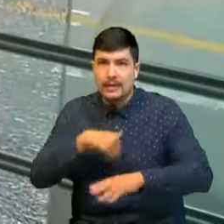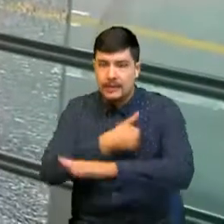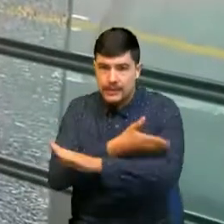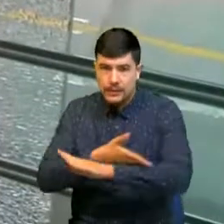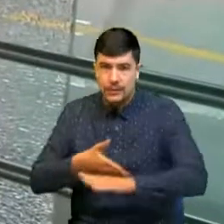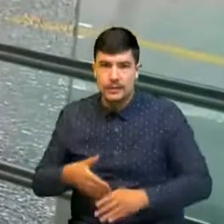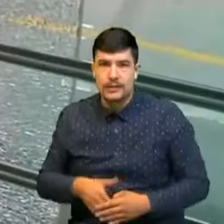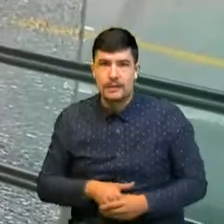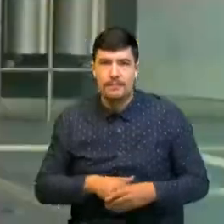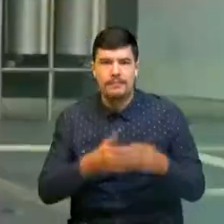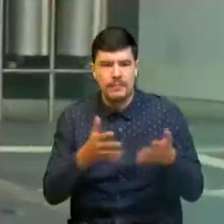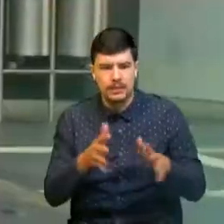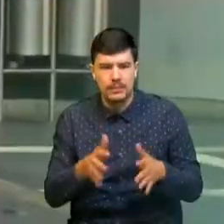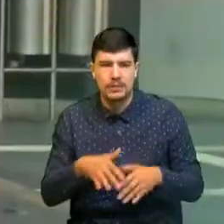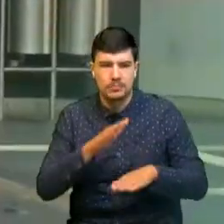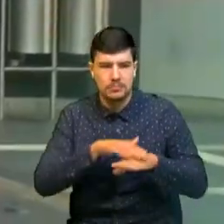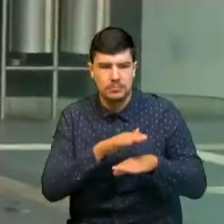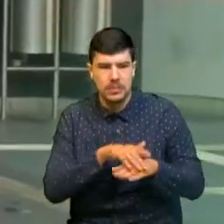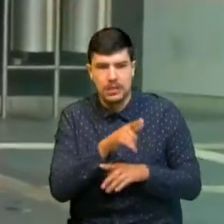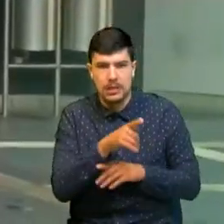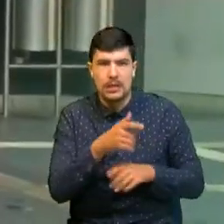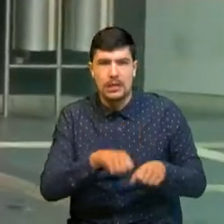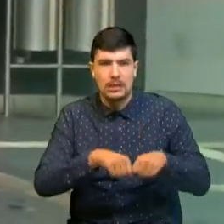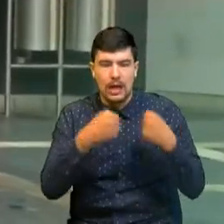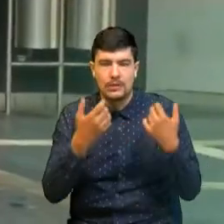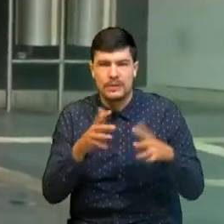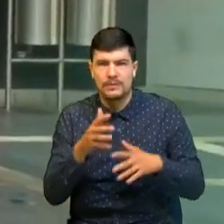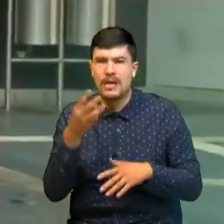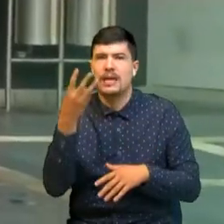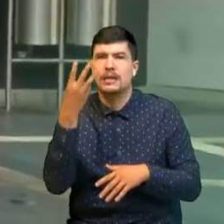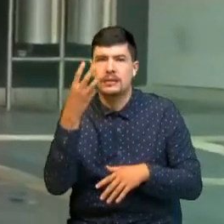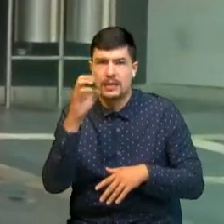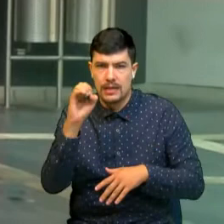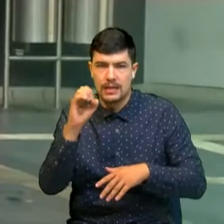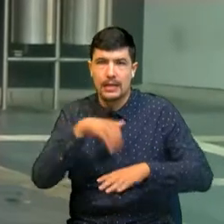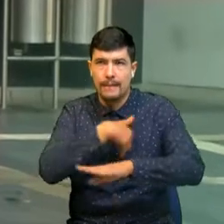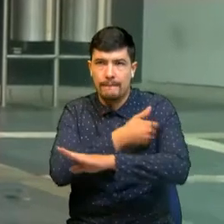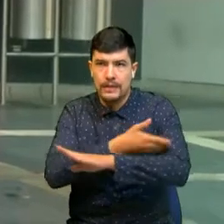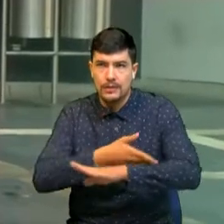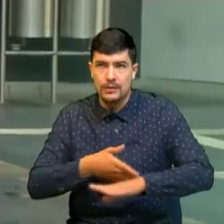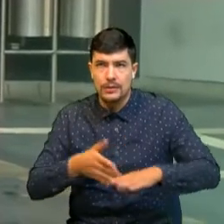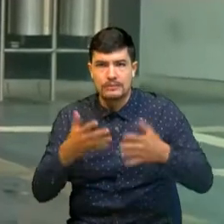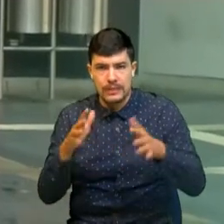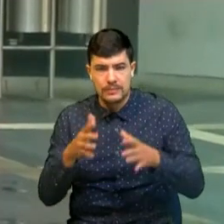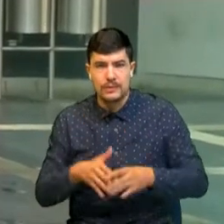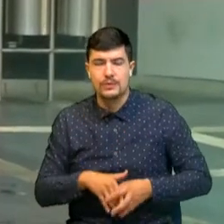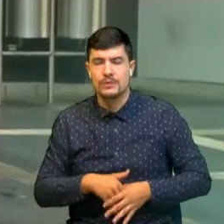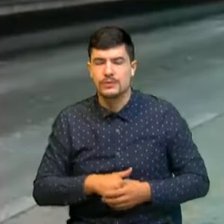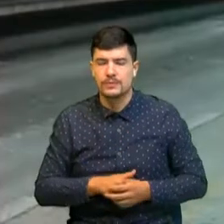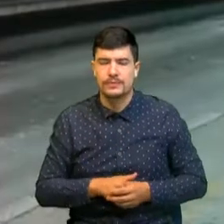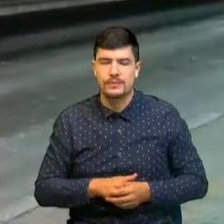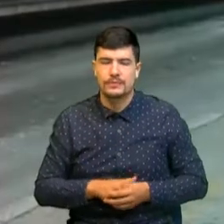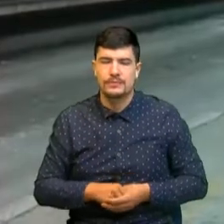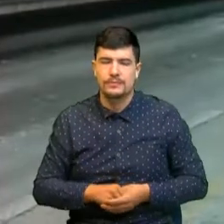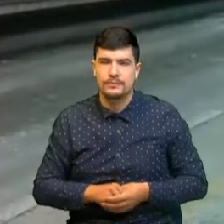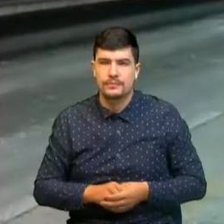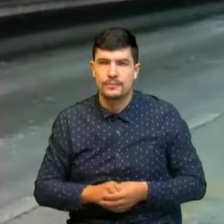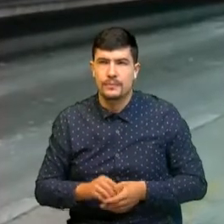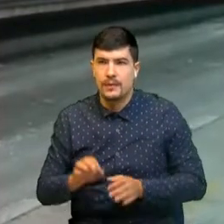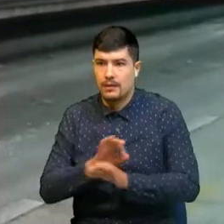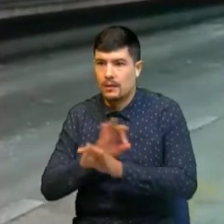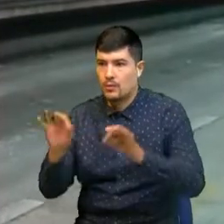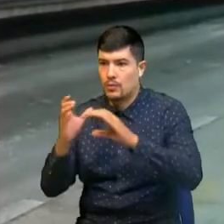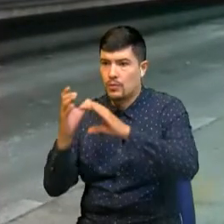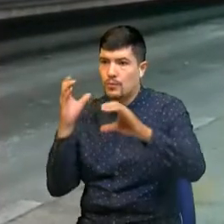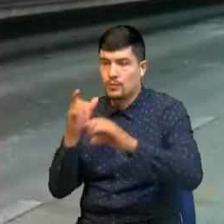pesos más o menos el reporte de años sin tener todavía el reporte oficial estamos hablando de cerca de 30 millones de pesos ningún bus